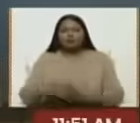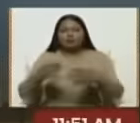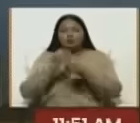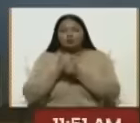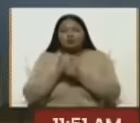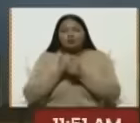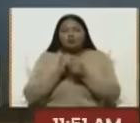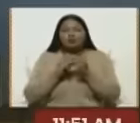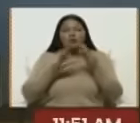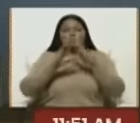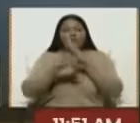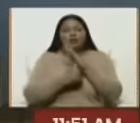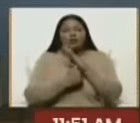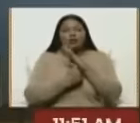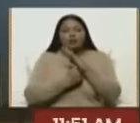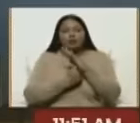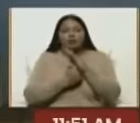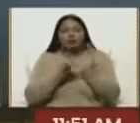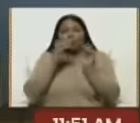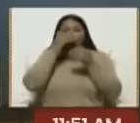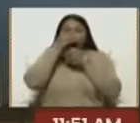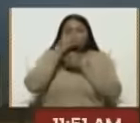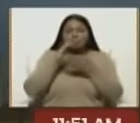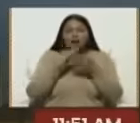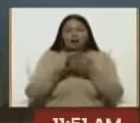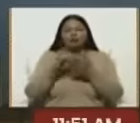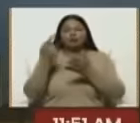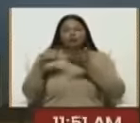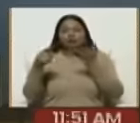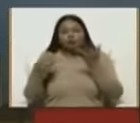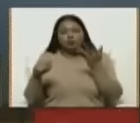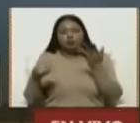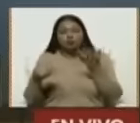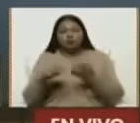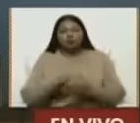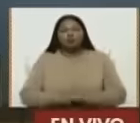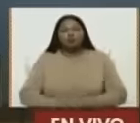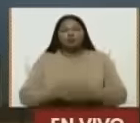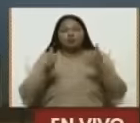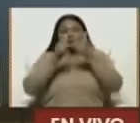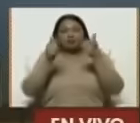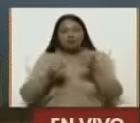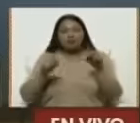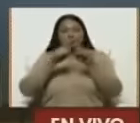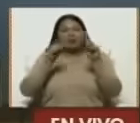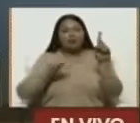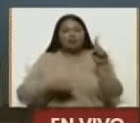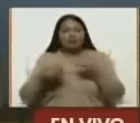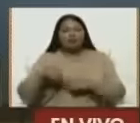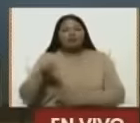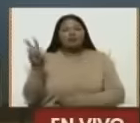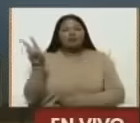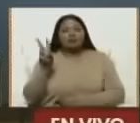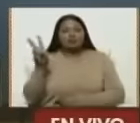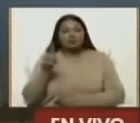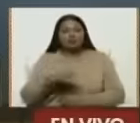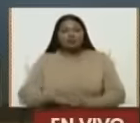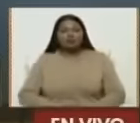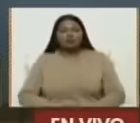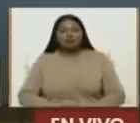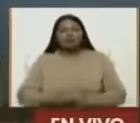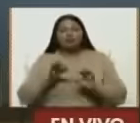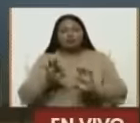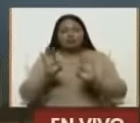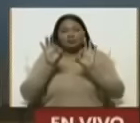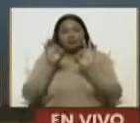secuestrar, robar materiales del sistema eléctrico venezolano,